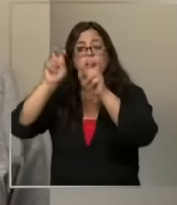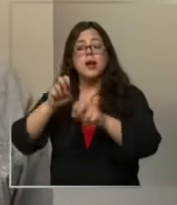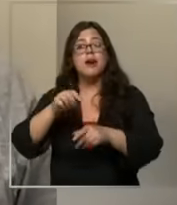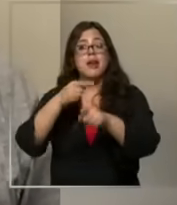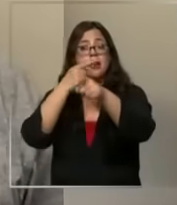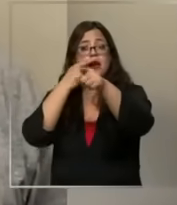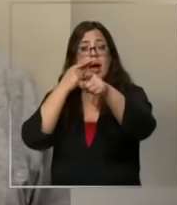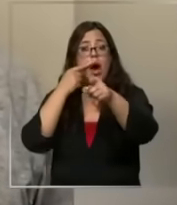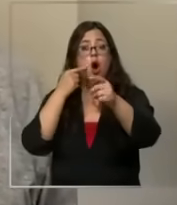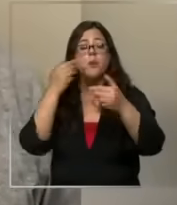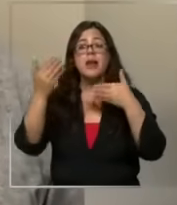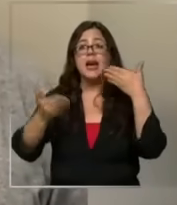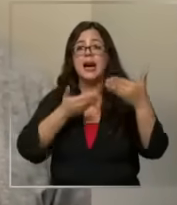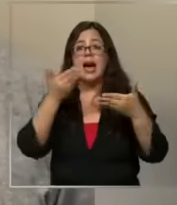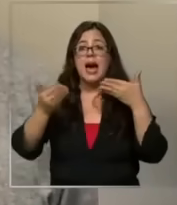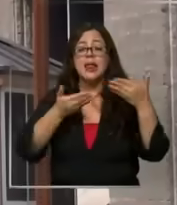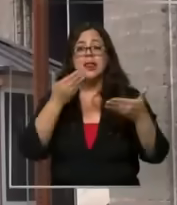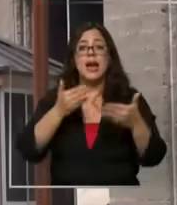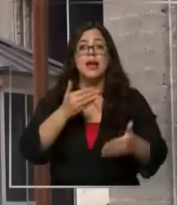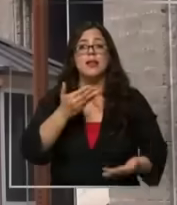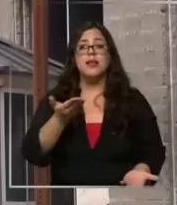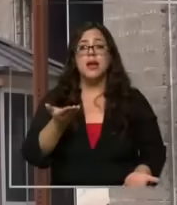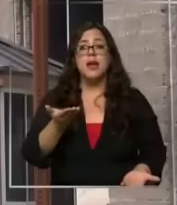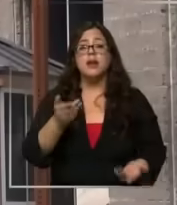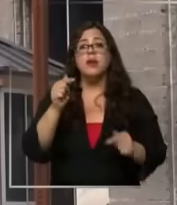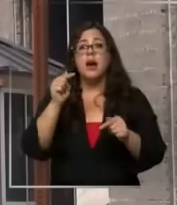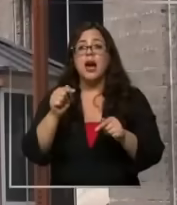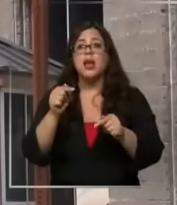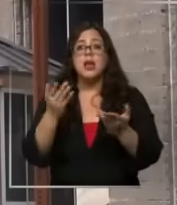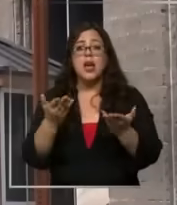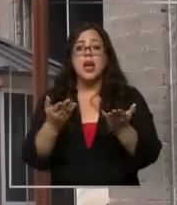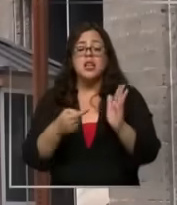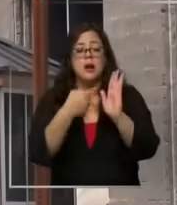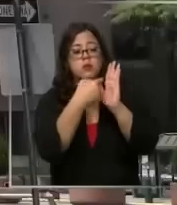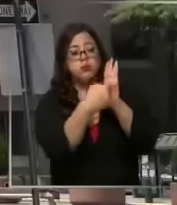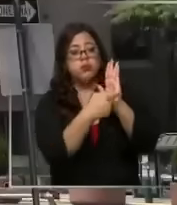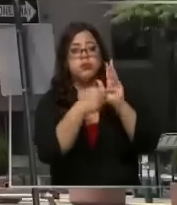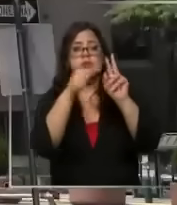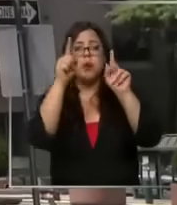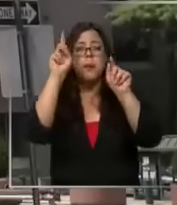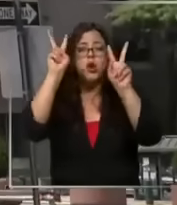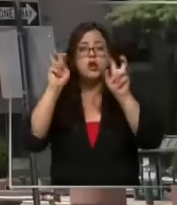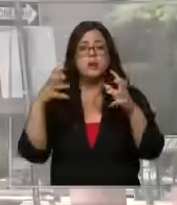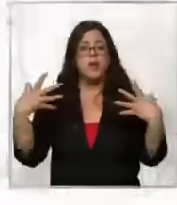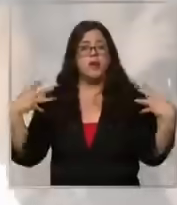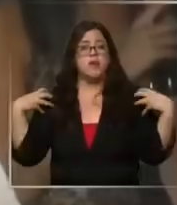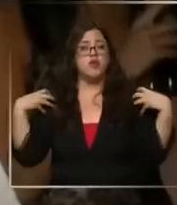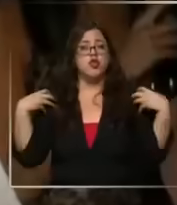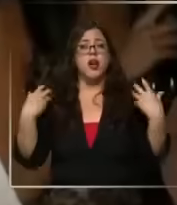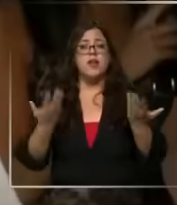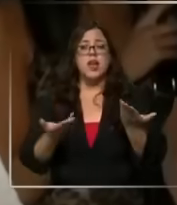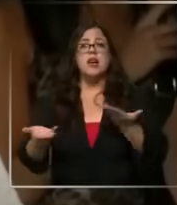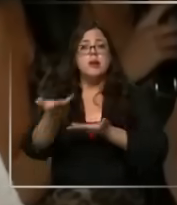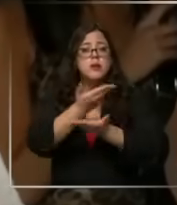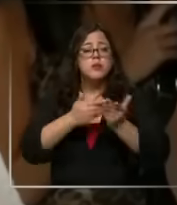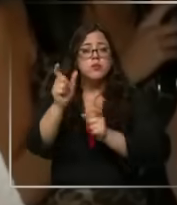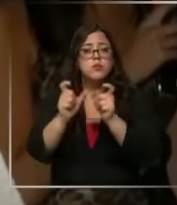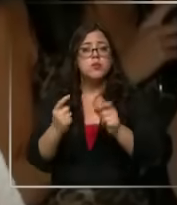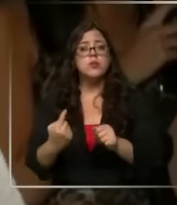Michael Jackson. El rey del pop fue mencionado, pero no como responsable de interactuar ilegalmente con las víctimas.